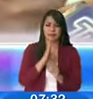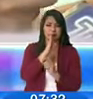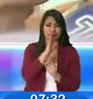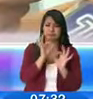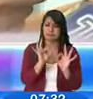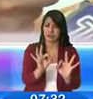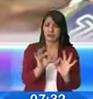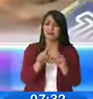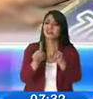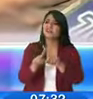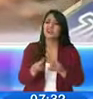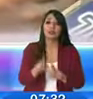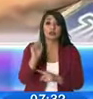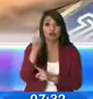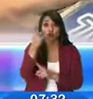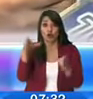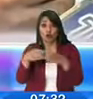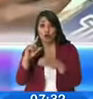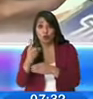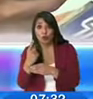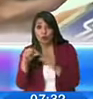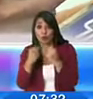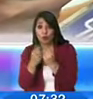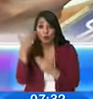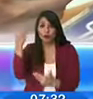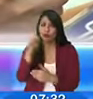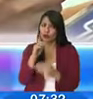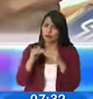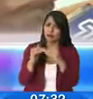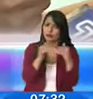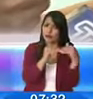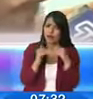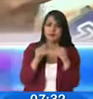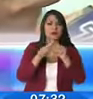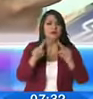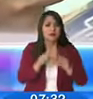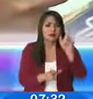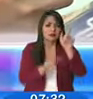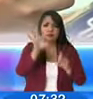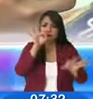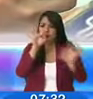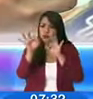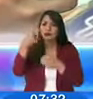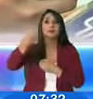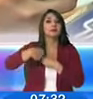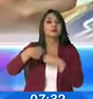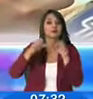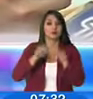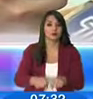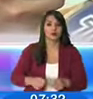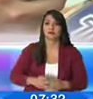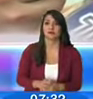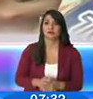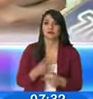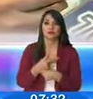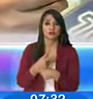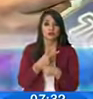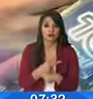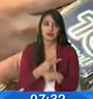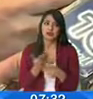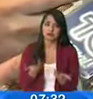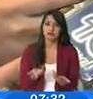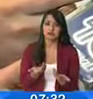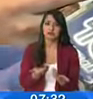muy heterogéneo de diferentes tendencias, que haya democracia, que haya debate, que haya participación, y por lo tanto creo que este consejo